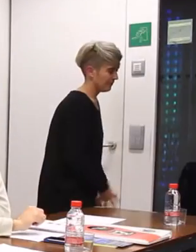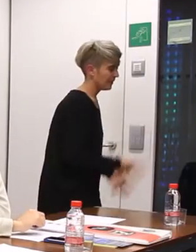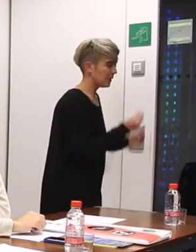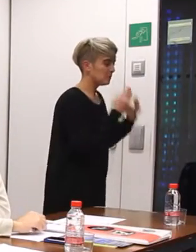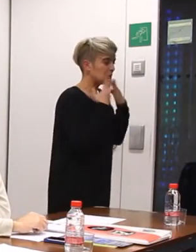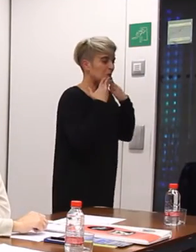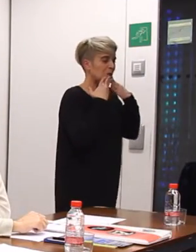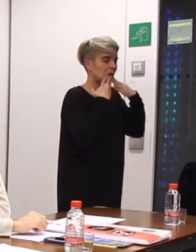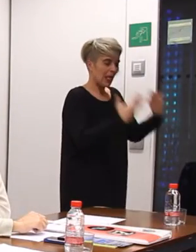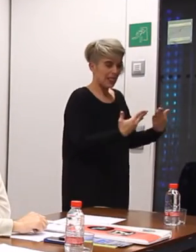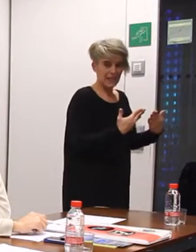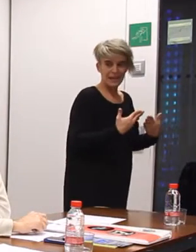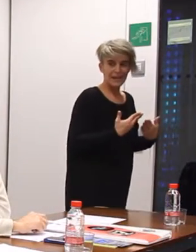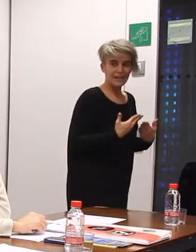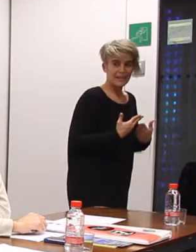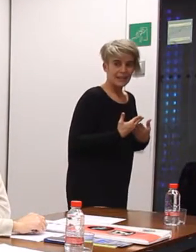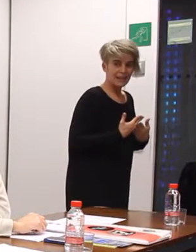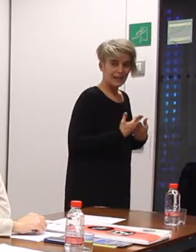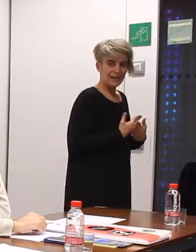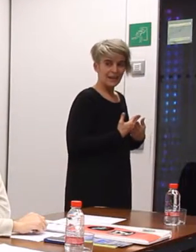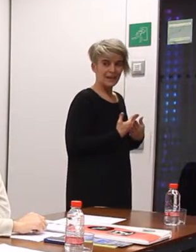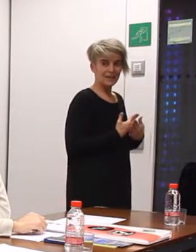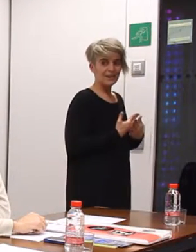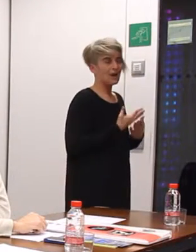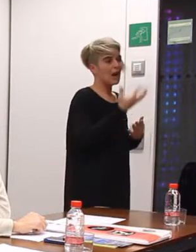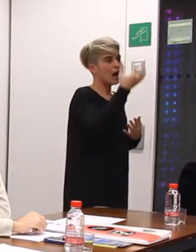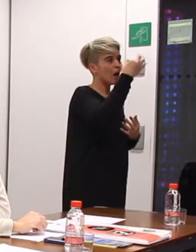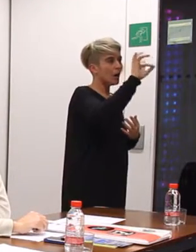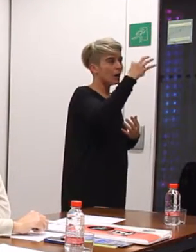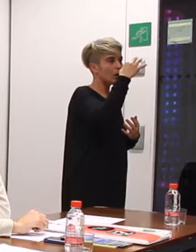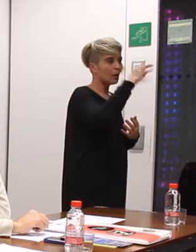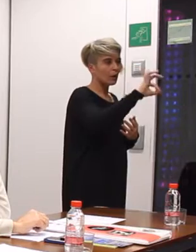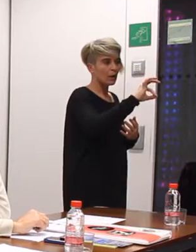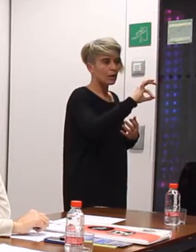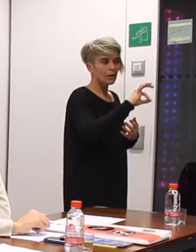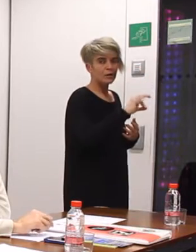Muchas gracias a Podemos porque bueno,